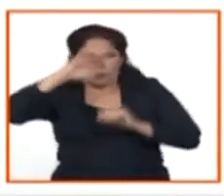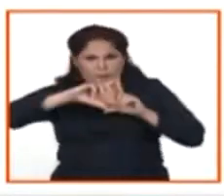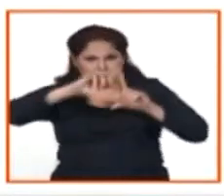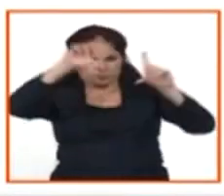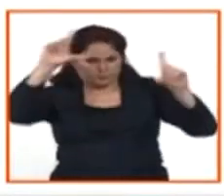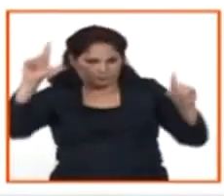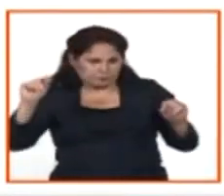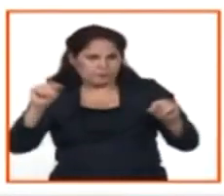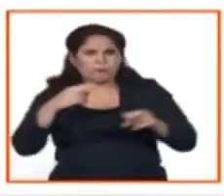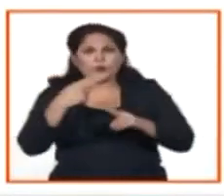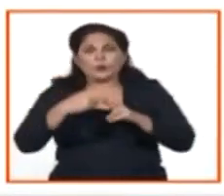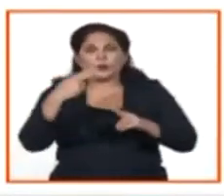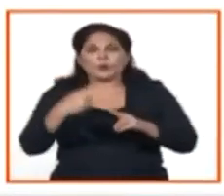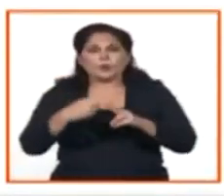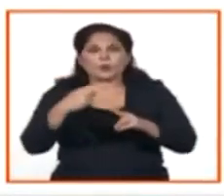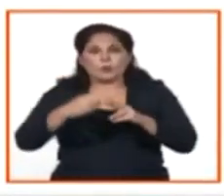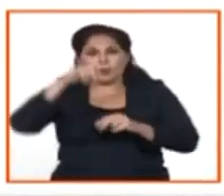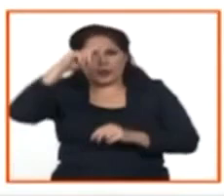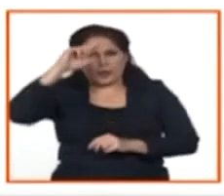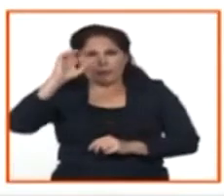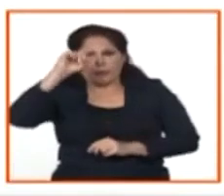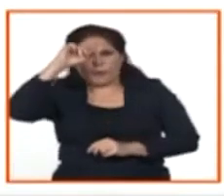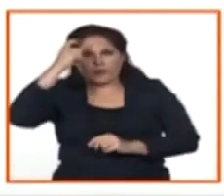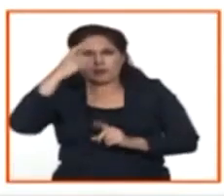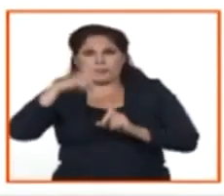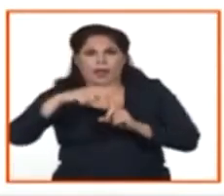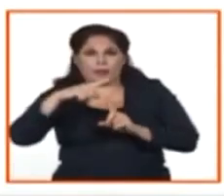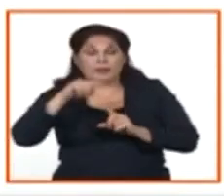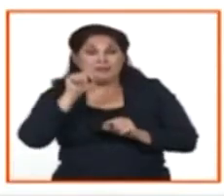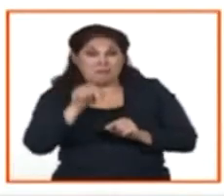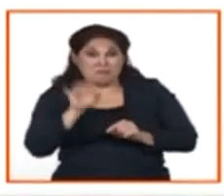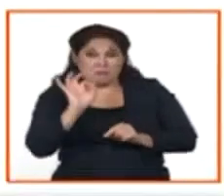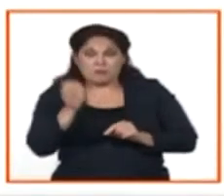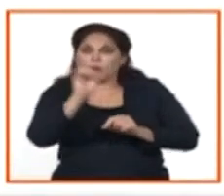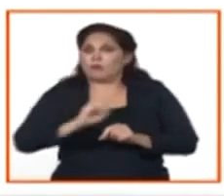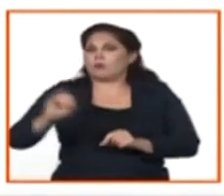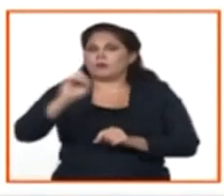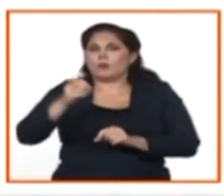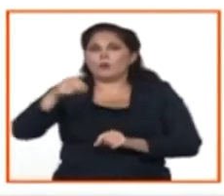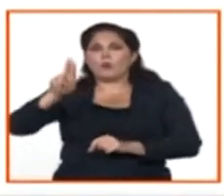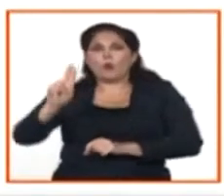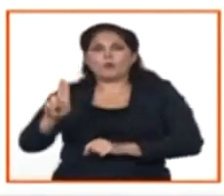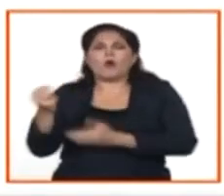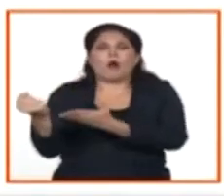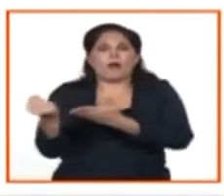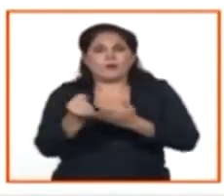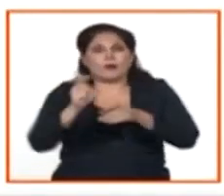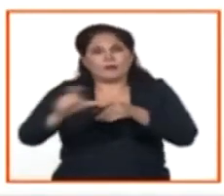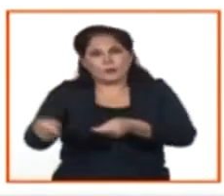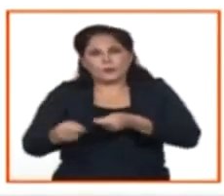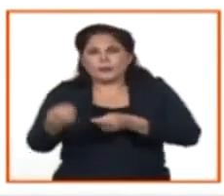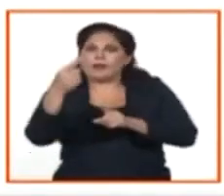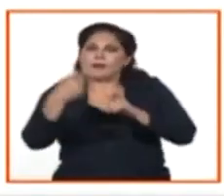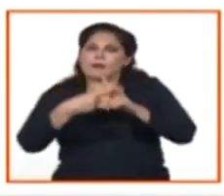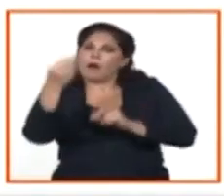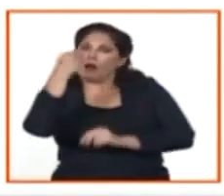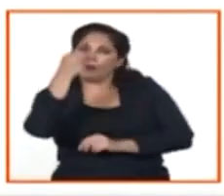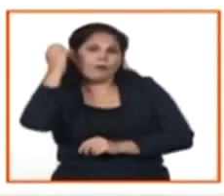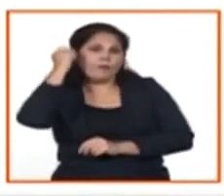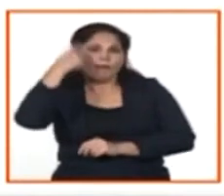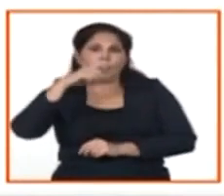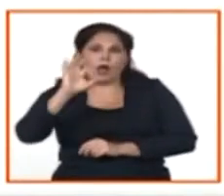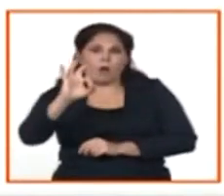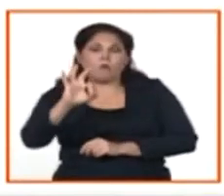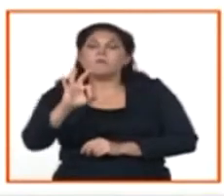conocido por sus siglas POSAS, cuyo implementador es la Organización de las Naciones Unidas para la Agricultura y la Alimentación, la FAO, con